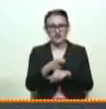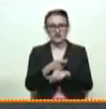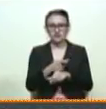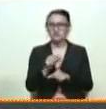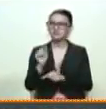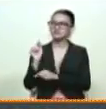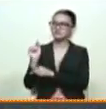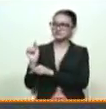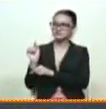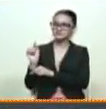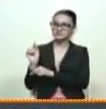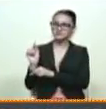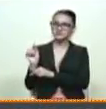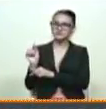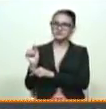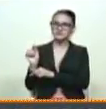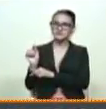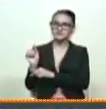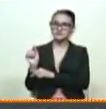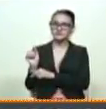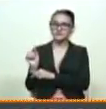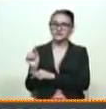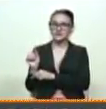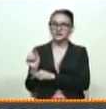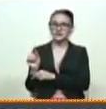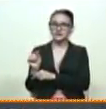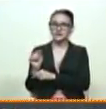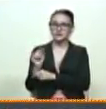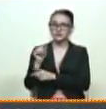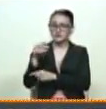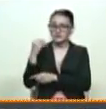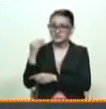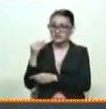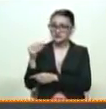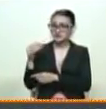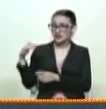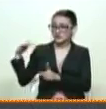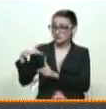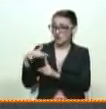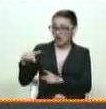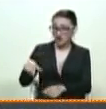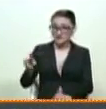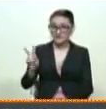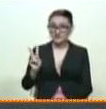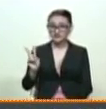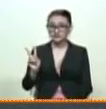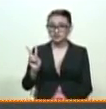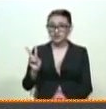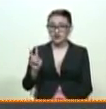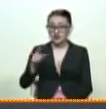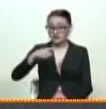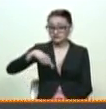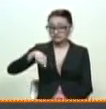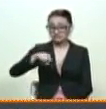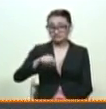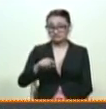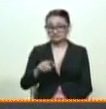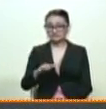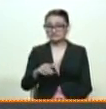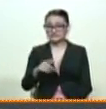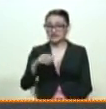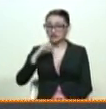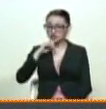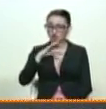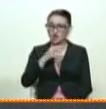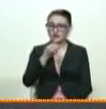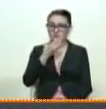solamente porque van a entrar o a intervenir en una tierra sagrada que tiene una